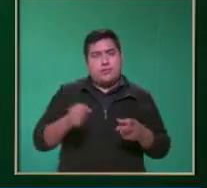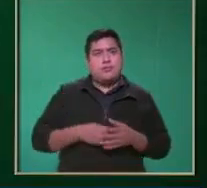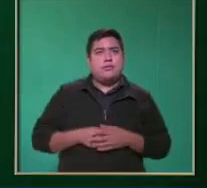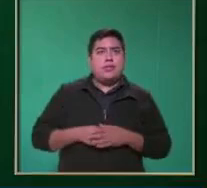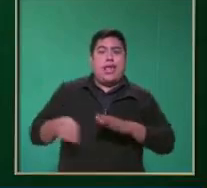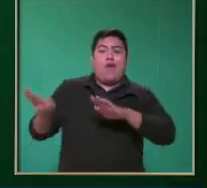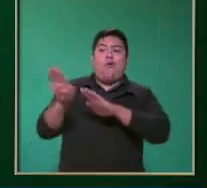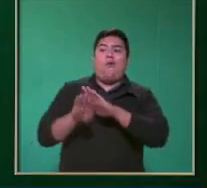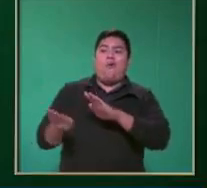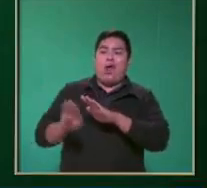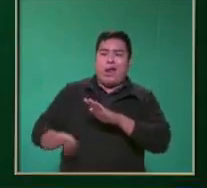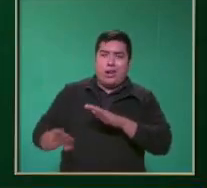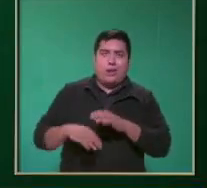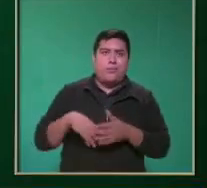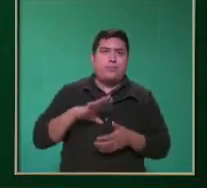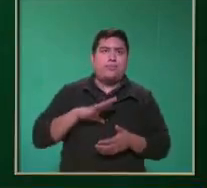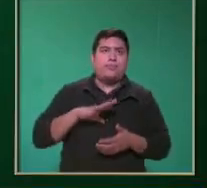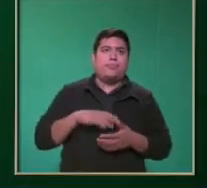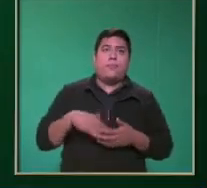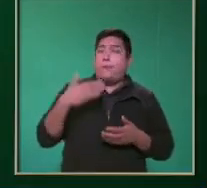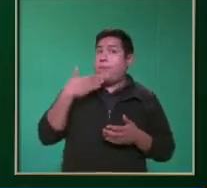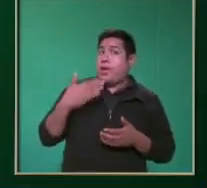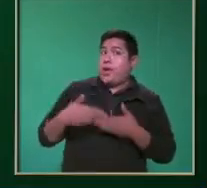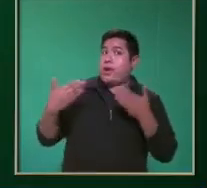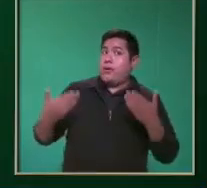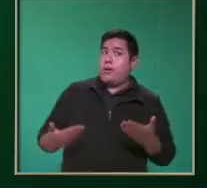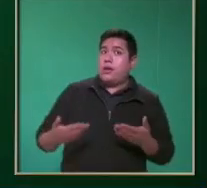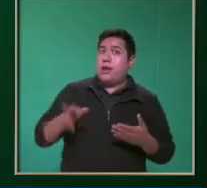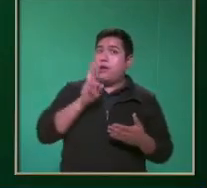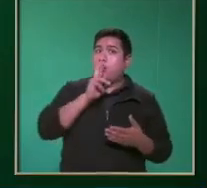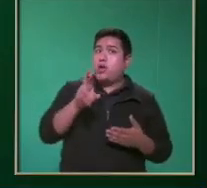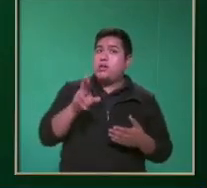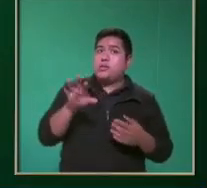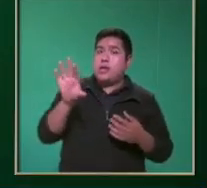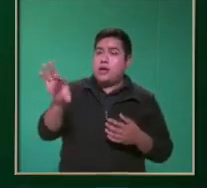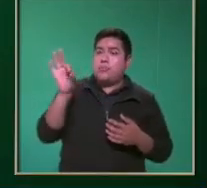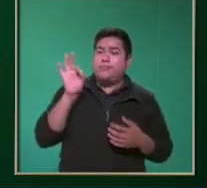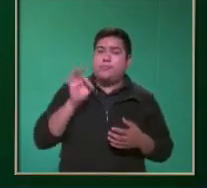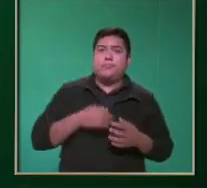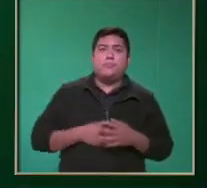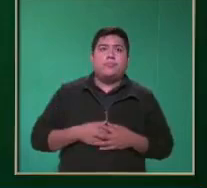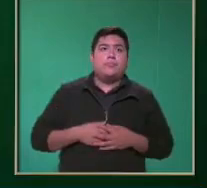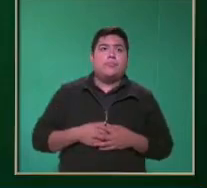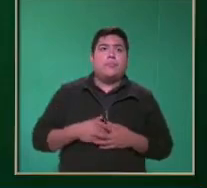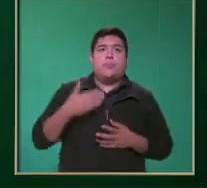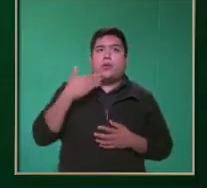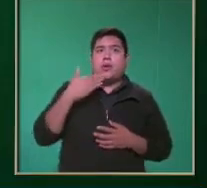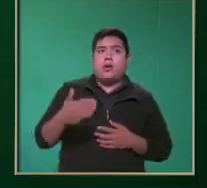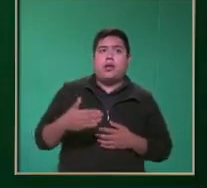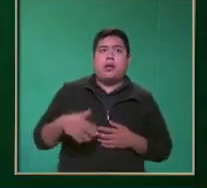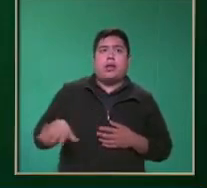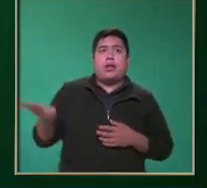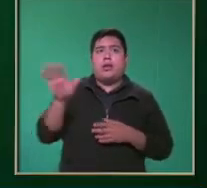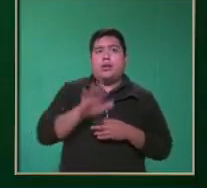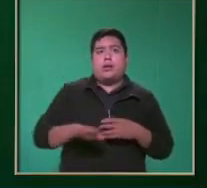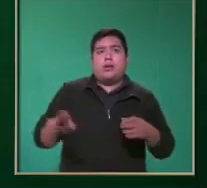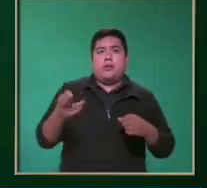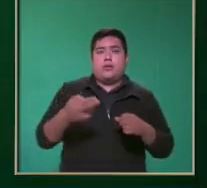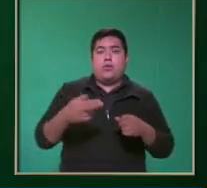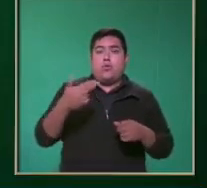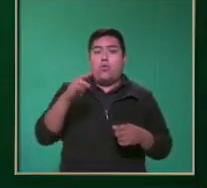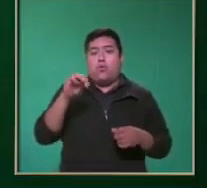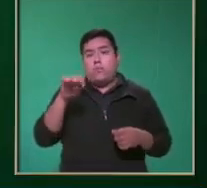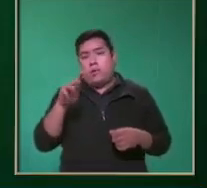de la segunda parte del programa. Bien, ahora señala la respuesta correcta. ¿Listo? La más húmeda de las regiones naturales es la